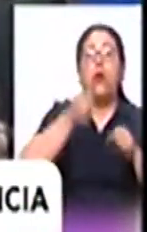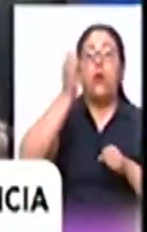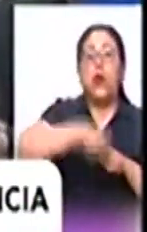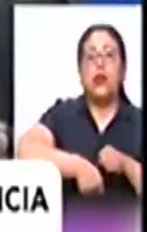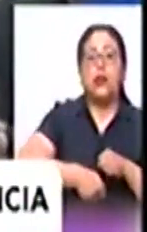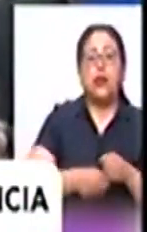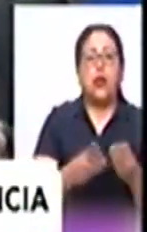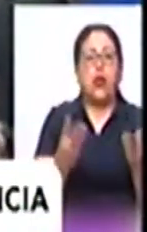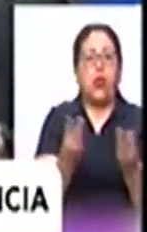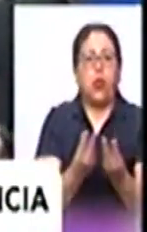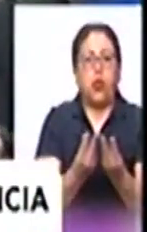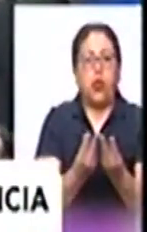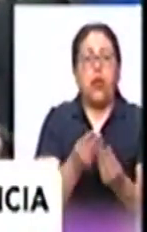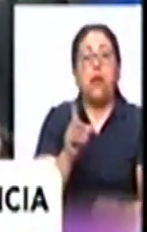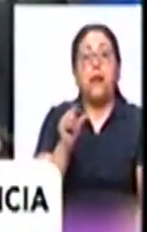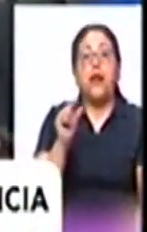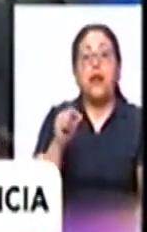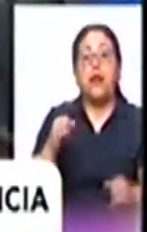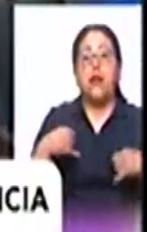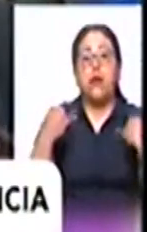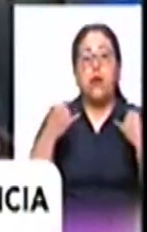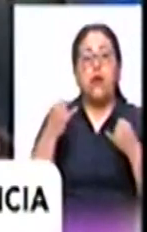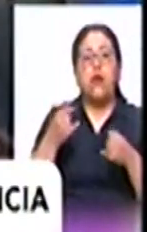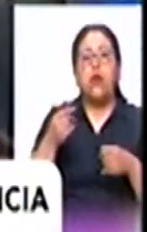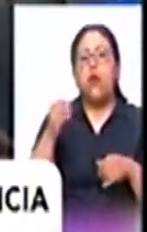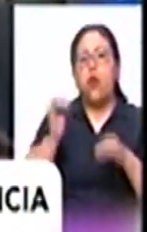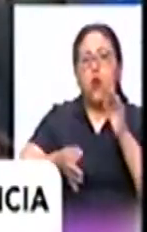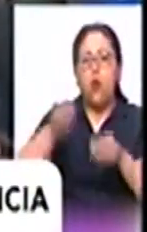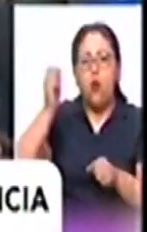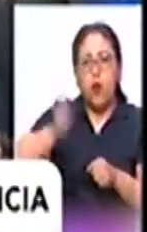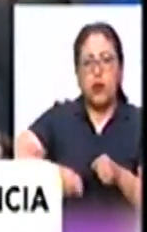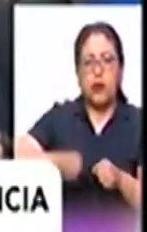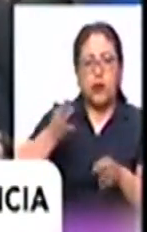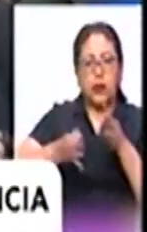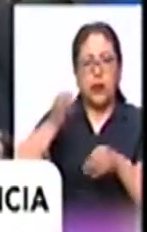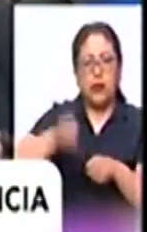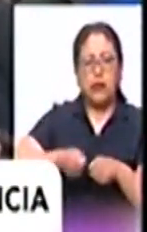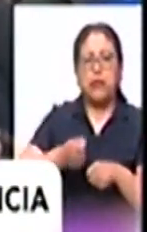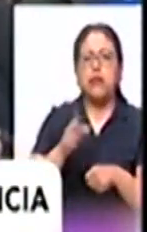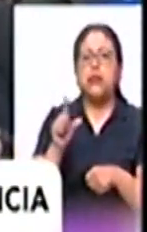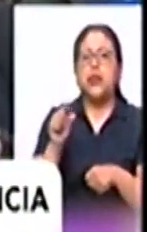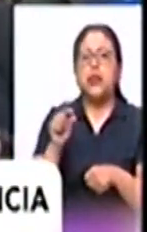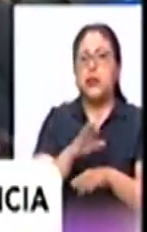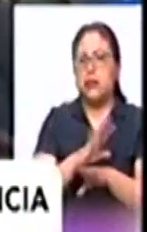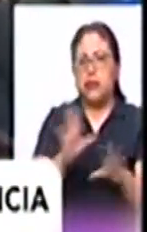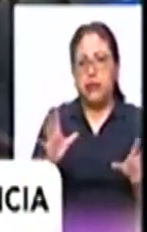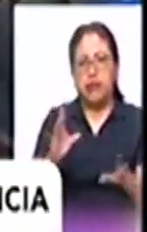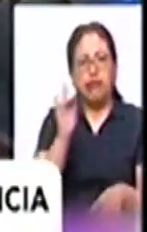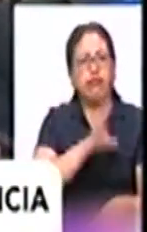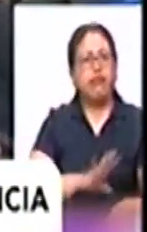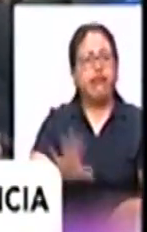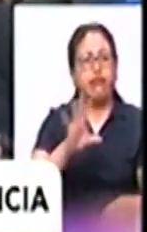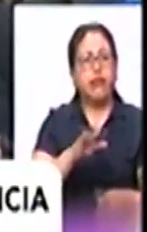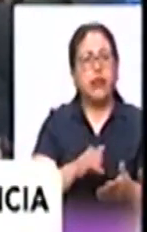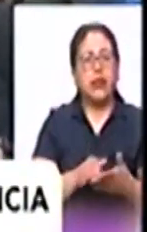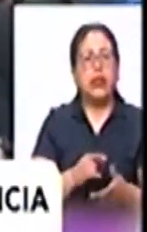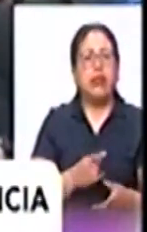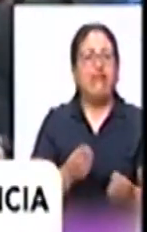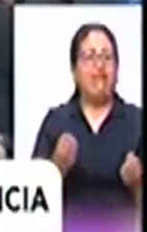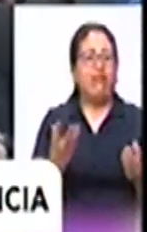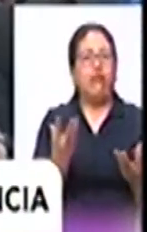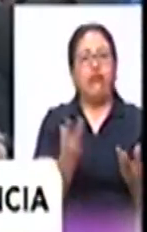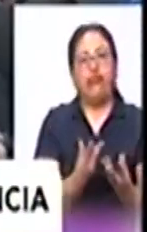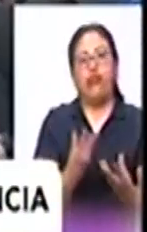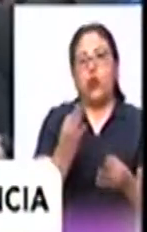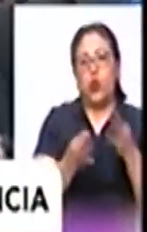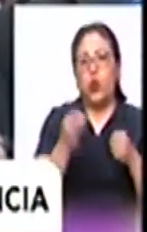20 jueces de la niñez y adolescencia. Hay que incrementar el número y lo que plantea de la policía y el Ministerio Público también es un compromiso. Hoy vamos a tener